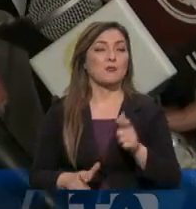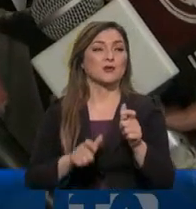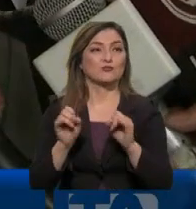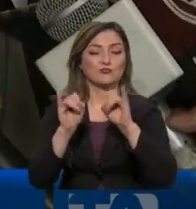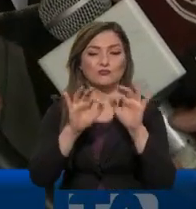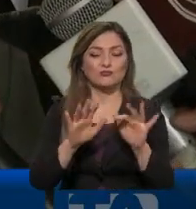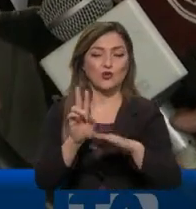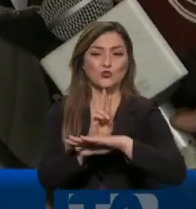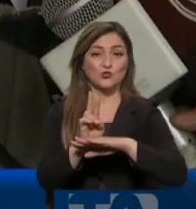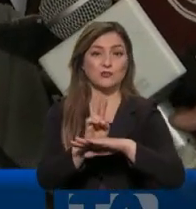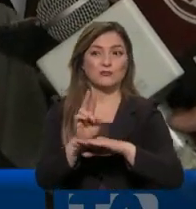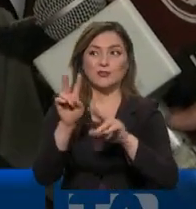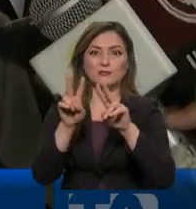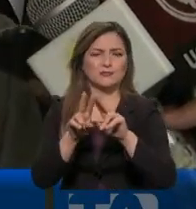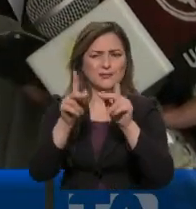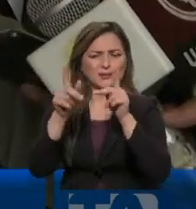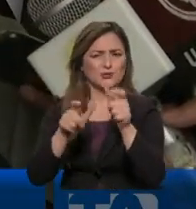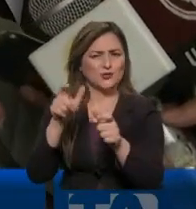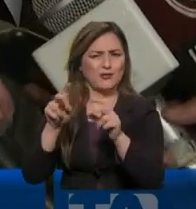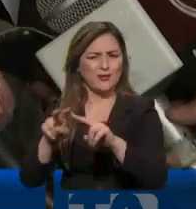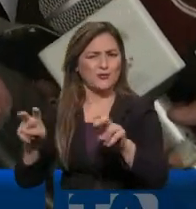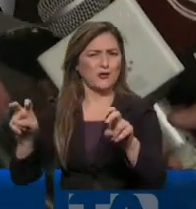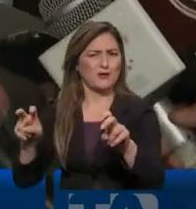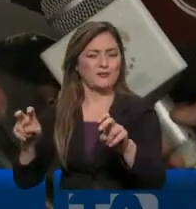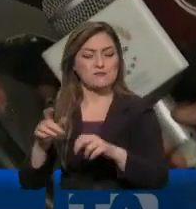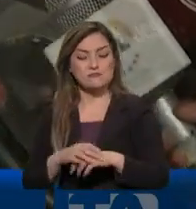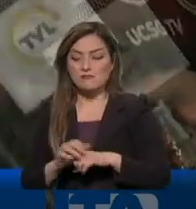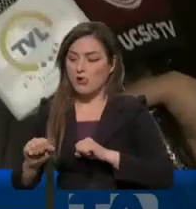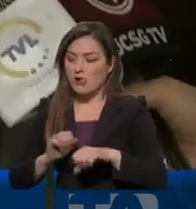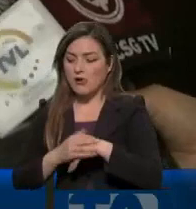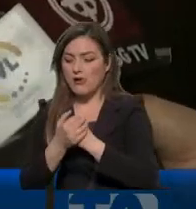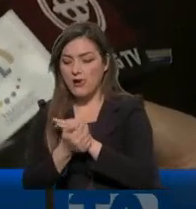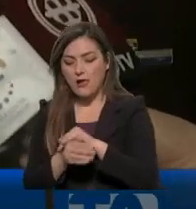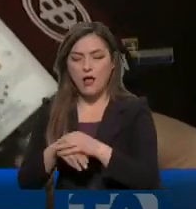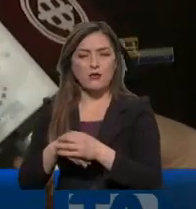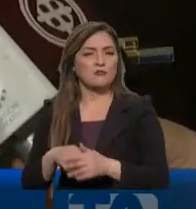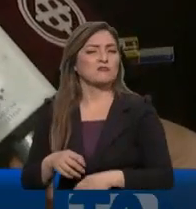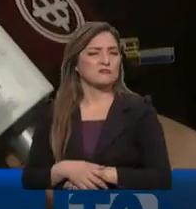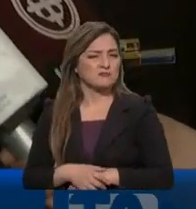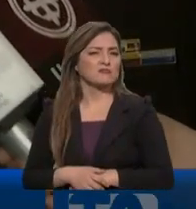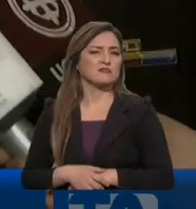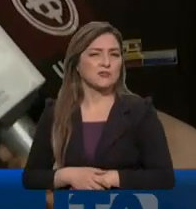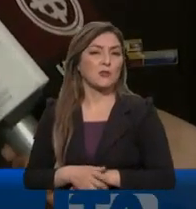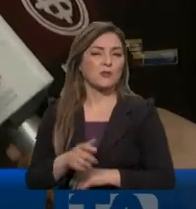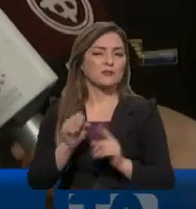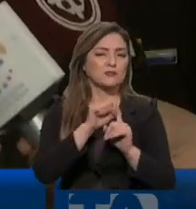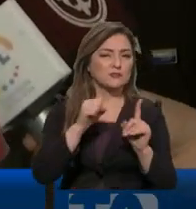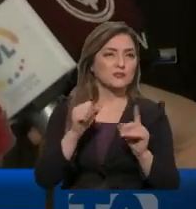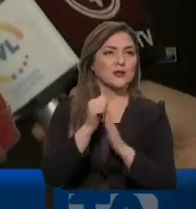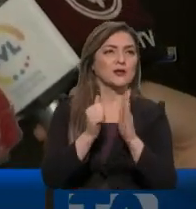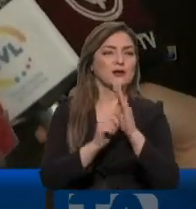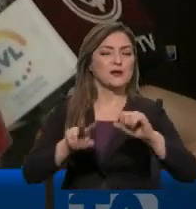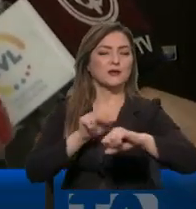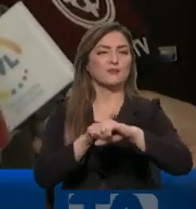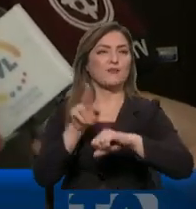informático tiene que existir una persona natural, tiene que existir una persona física, alguien que esté haciendo esto. Es que de hecho el sistema de la Agencia Nacional de Tránsito,